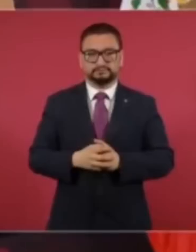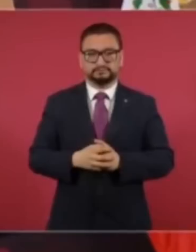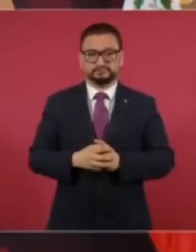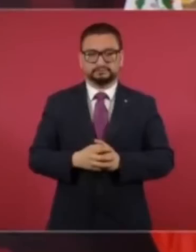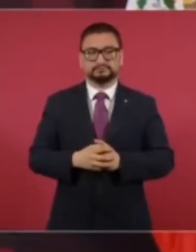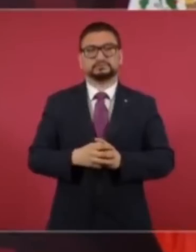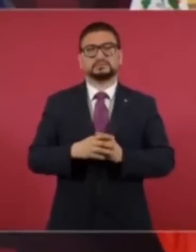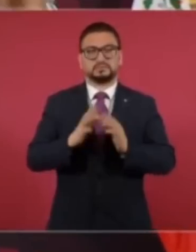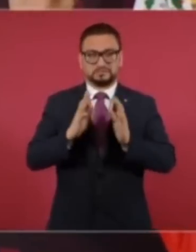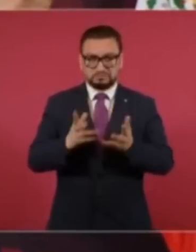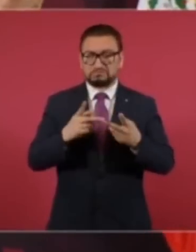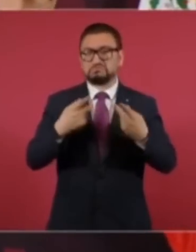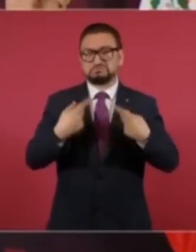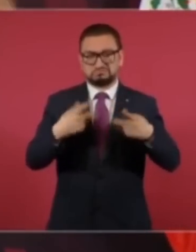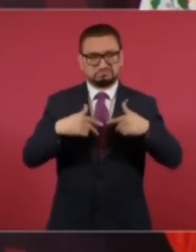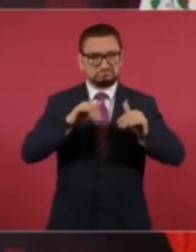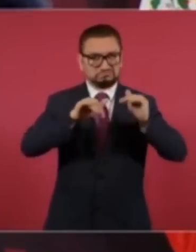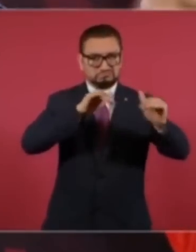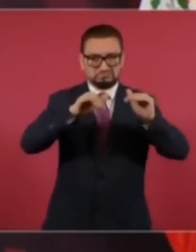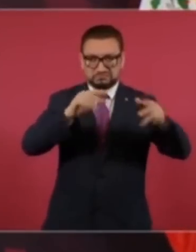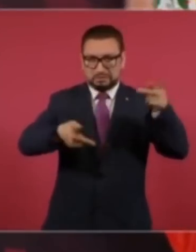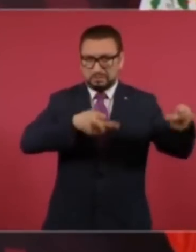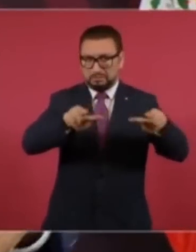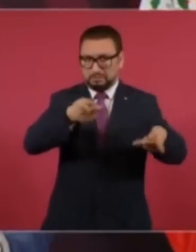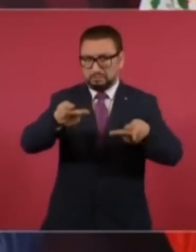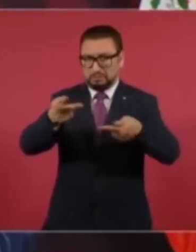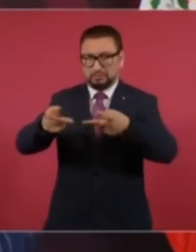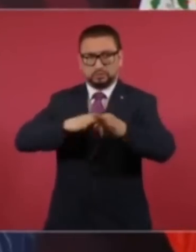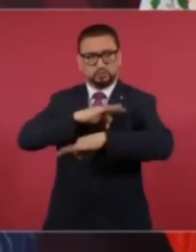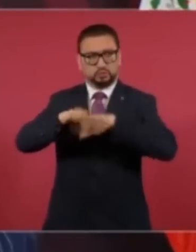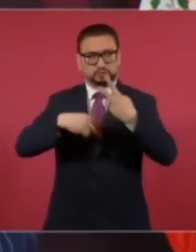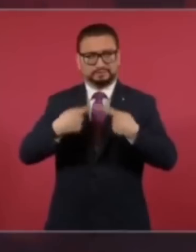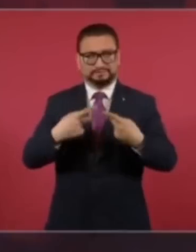Y se llevó a cabo esa consulta y se le preguntó a la gente.